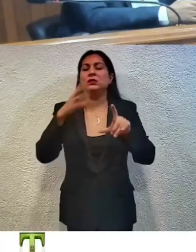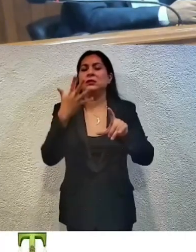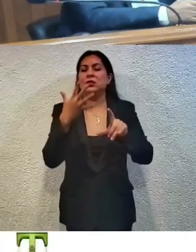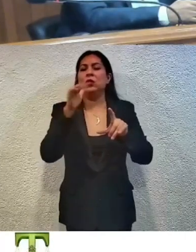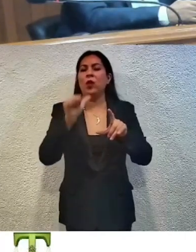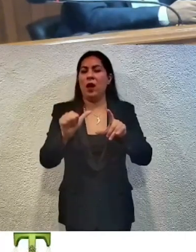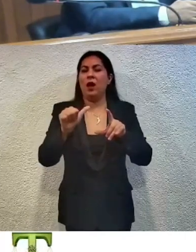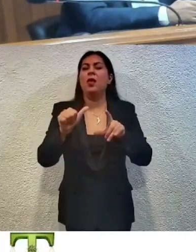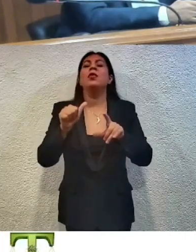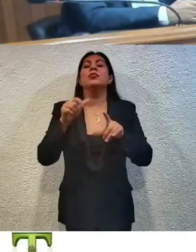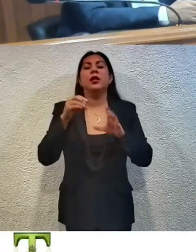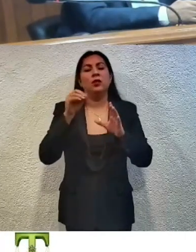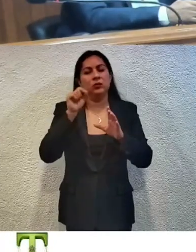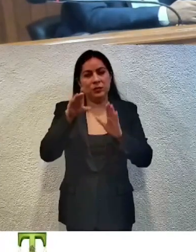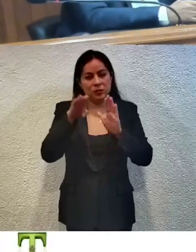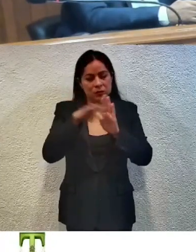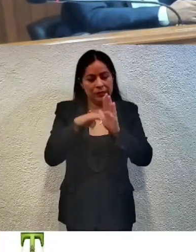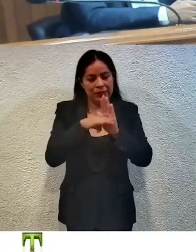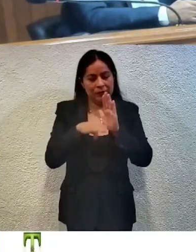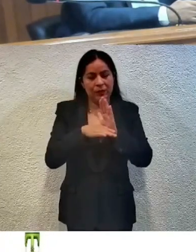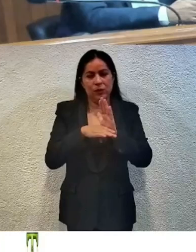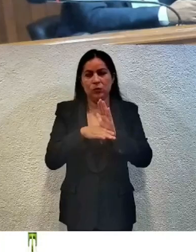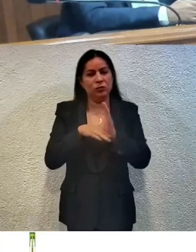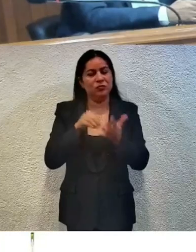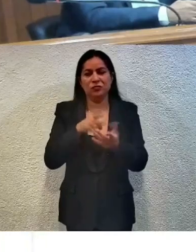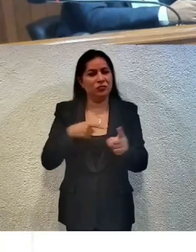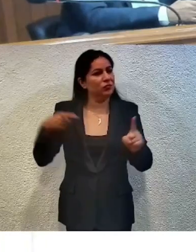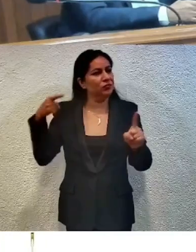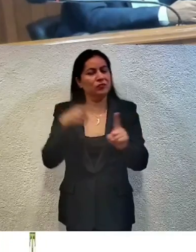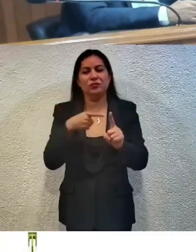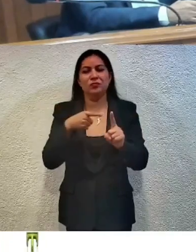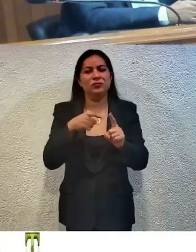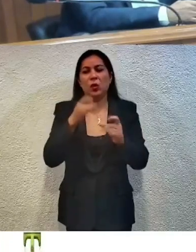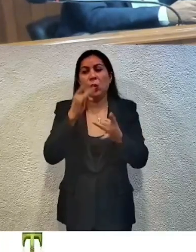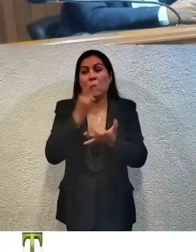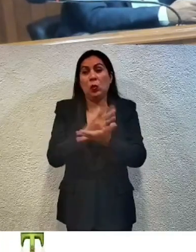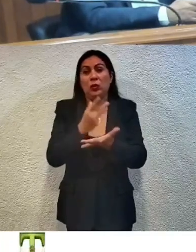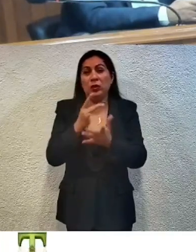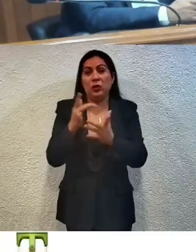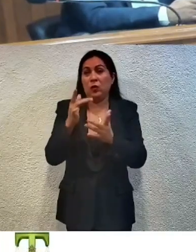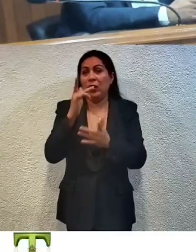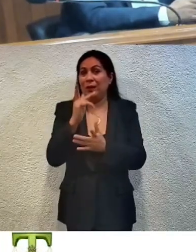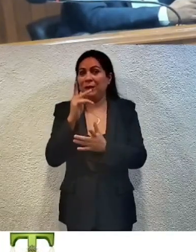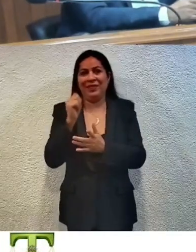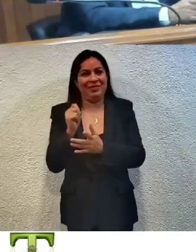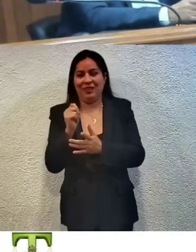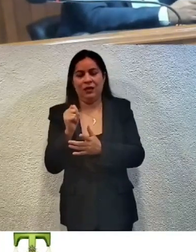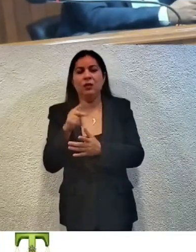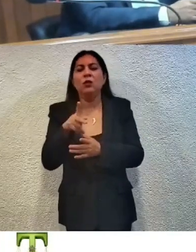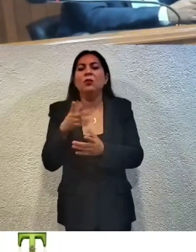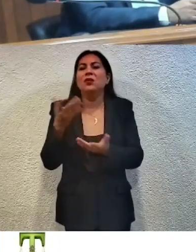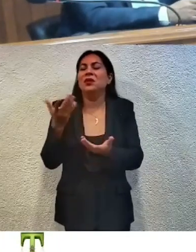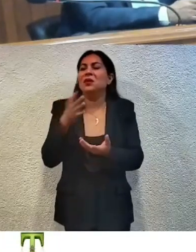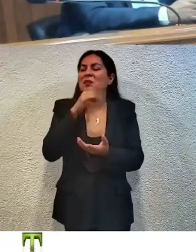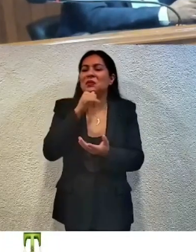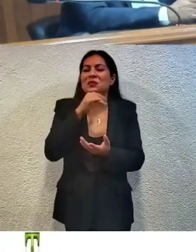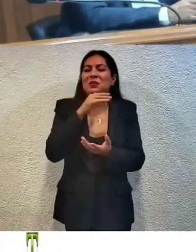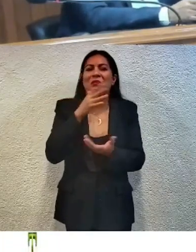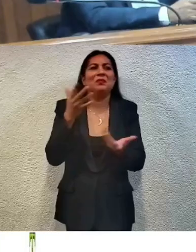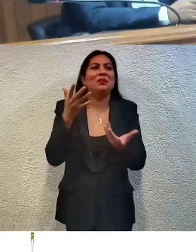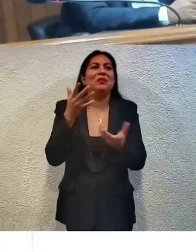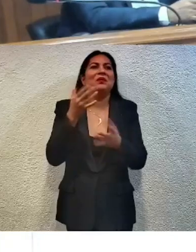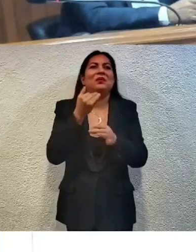A de los citados lineamientos no está dirigido de manera exclusiva al Partido del Trabajo, por lo que no puede considerarse a